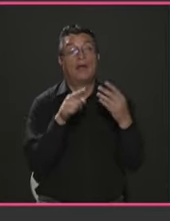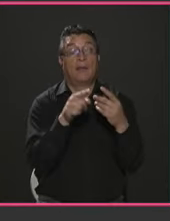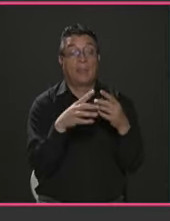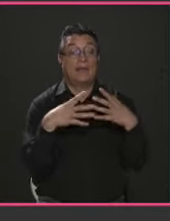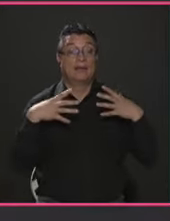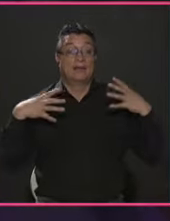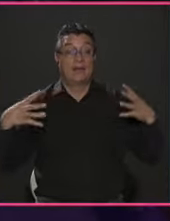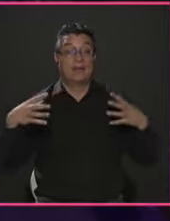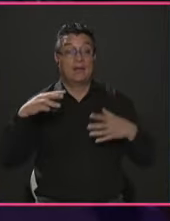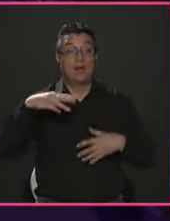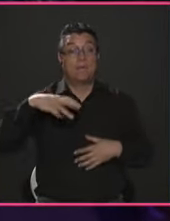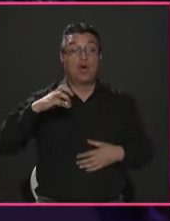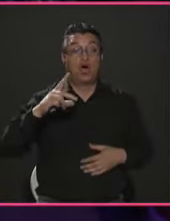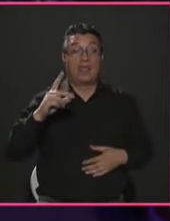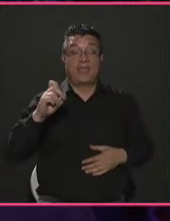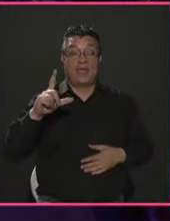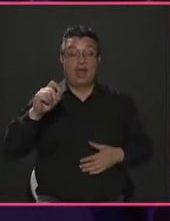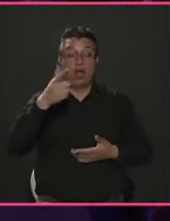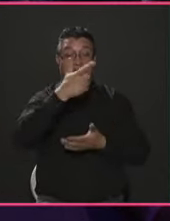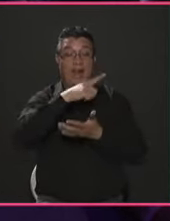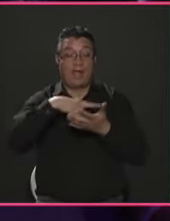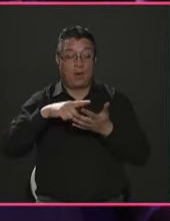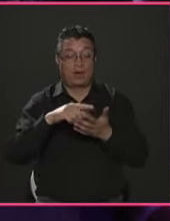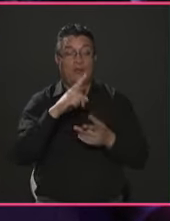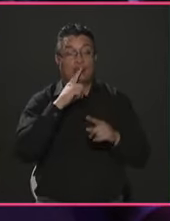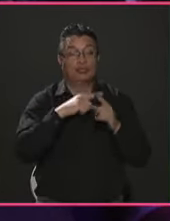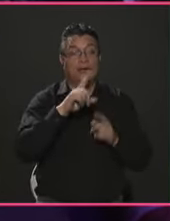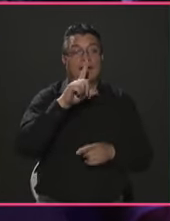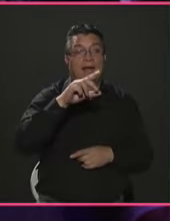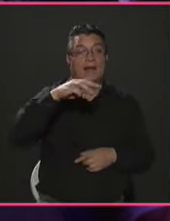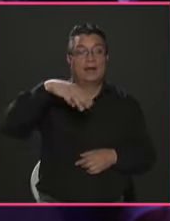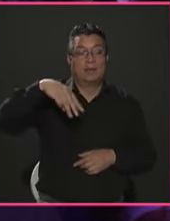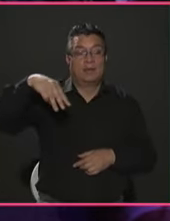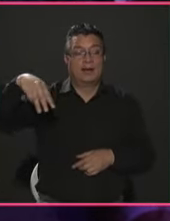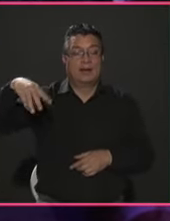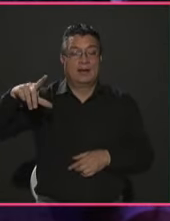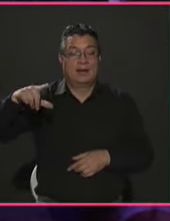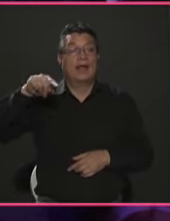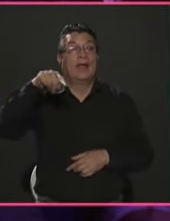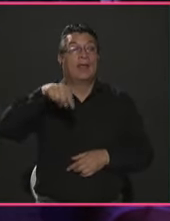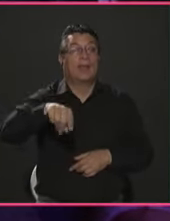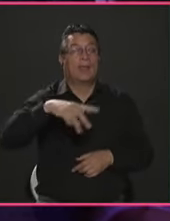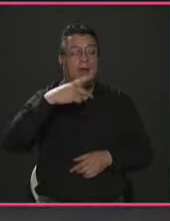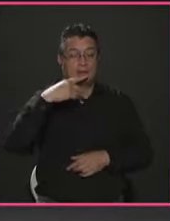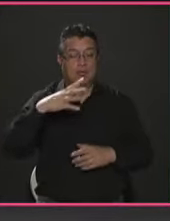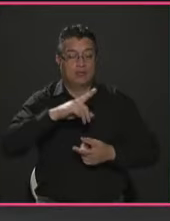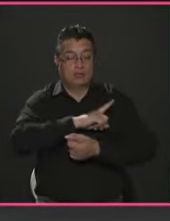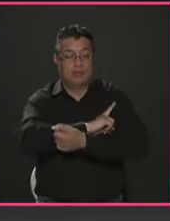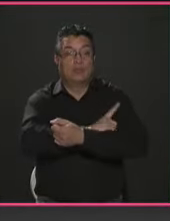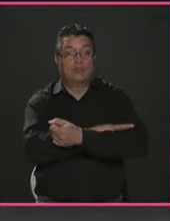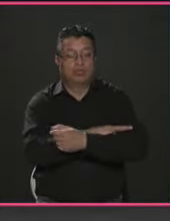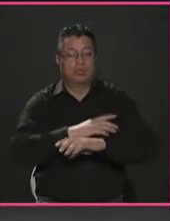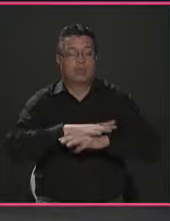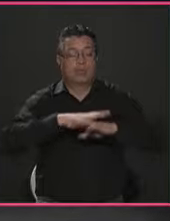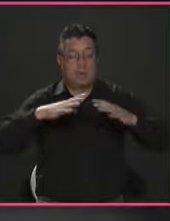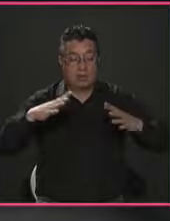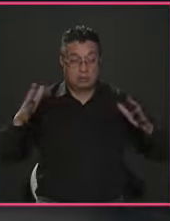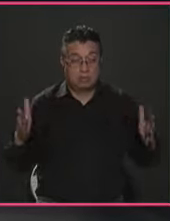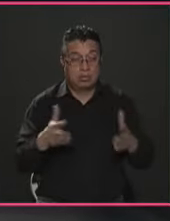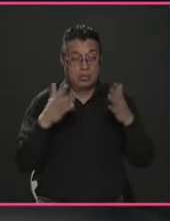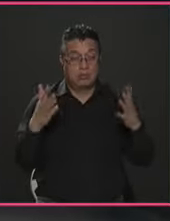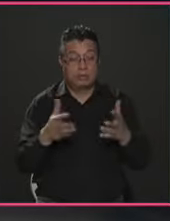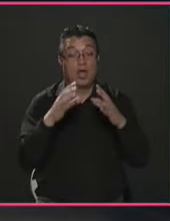grandes modelos de lenguaje o lo que que se llama llm en inglés básicamente es un conjunto de potencialidades que me da del punto de vista